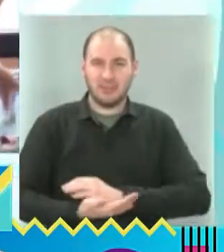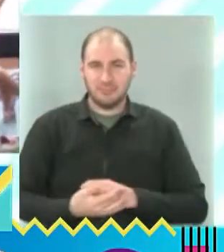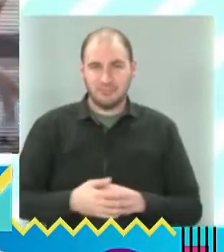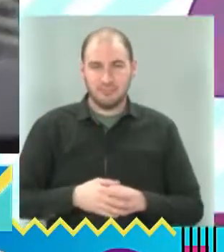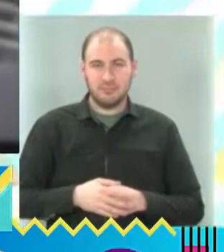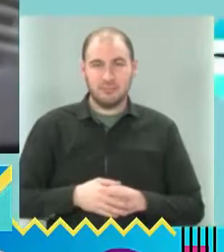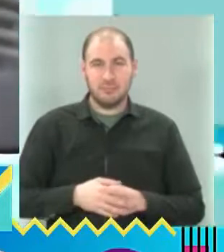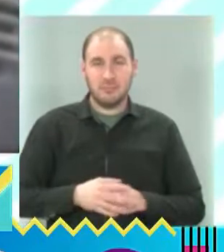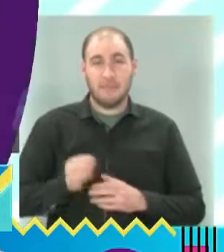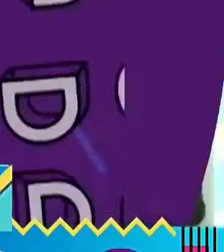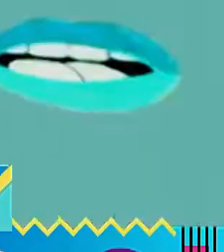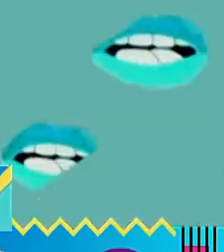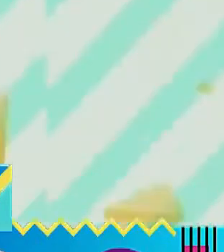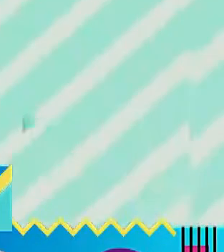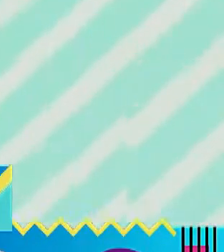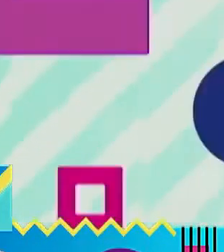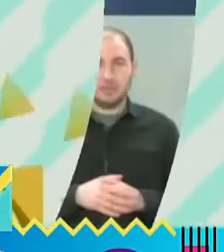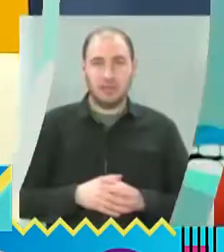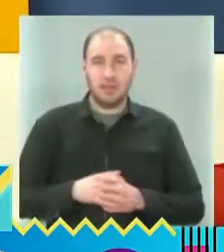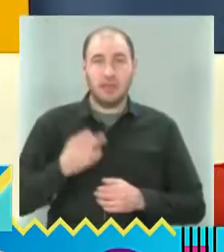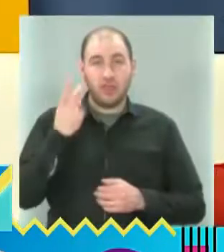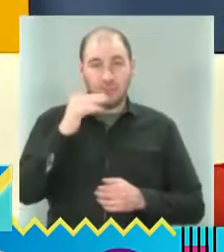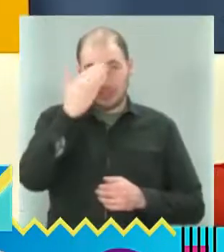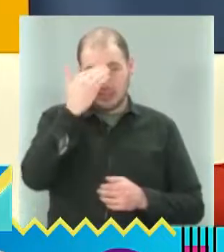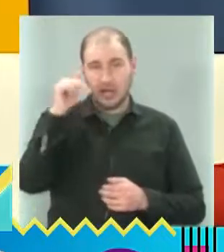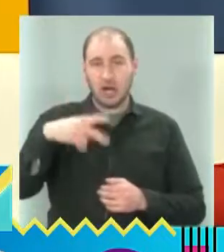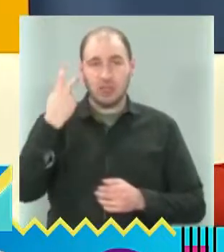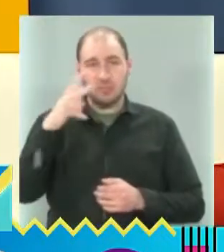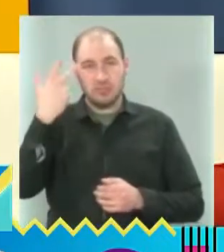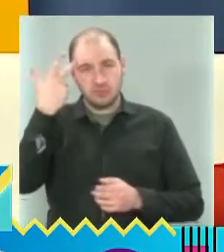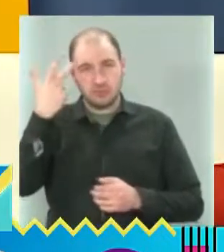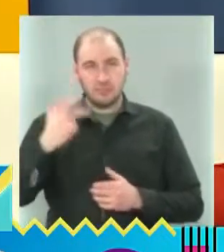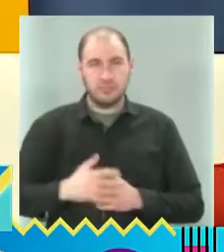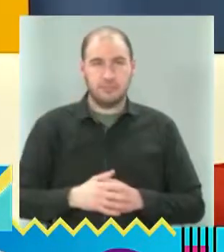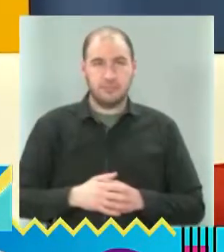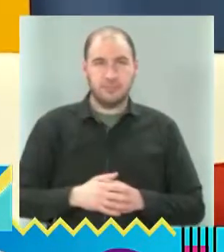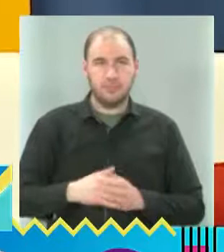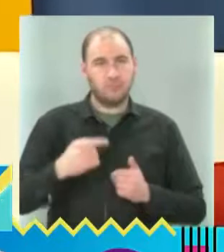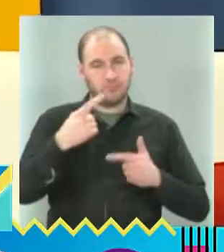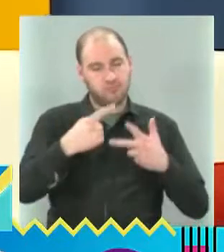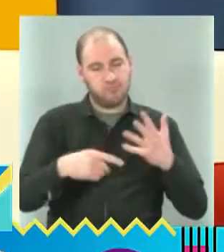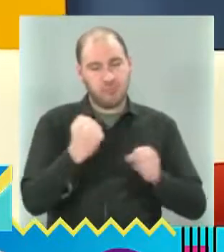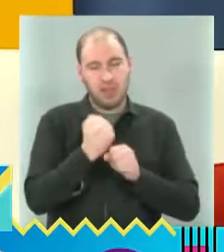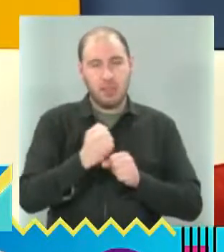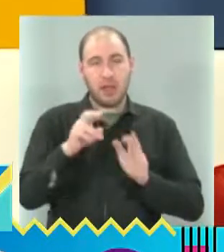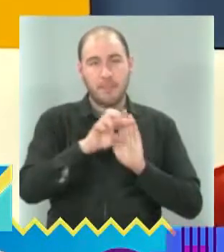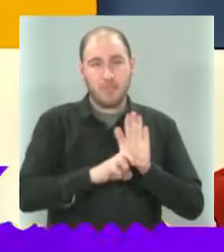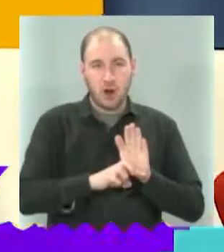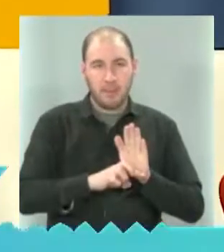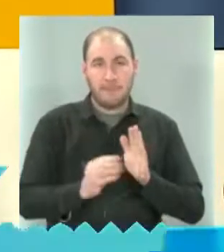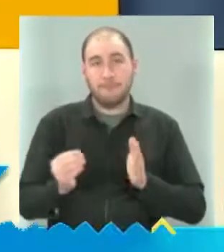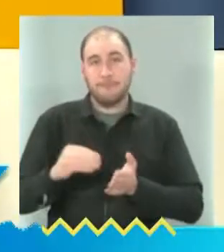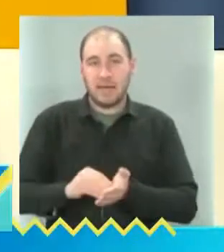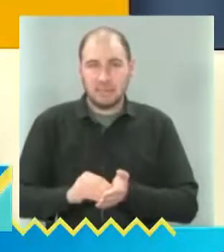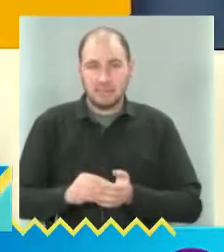Y si a eso le agregamos 2015, estamos 2018, todo lo que se ha trabajado en el programa,